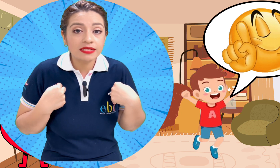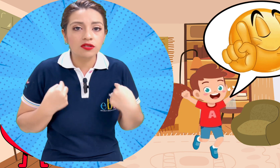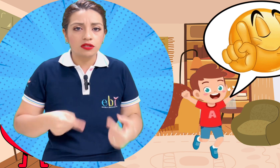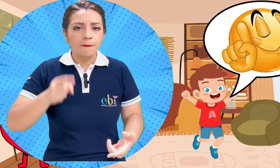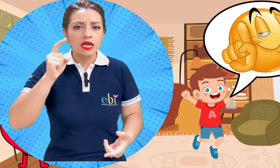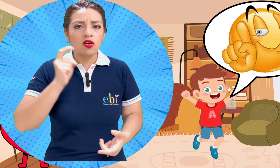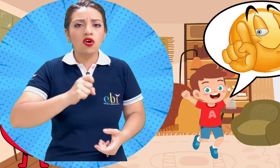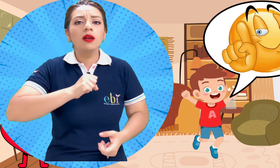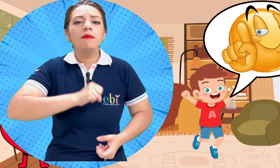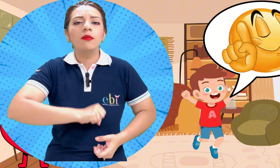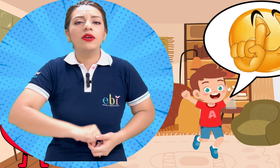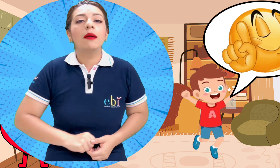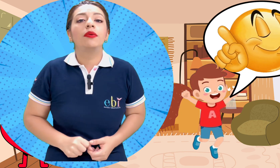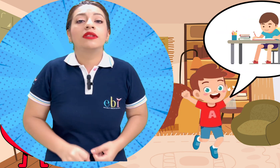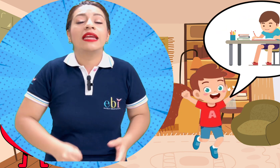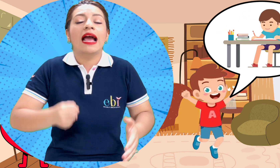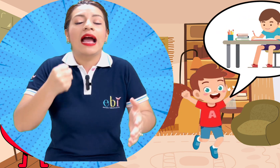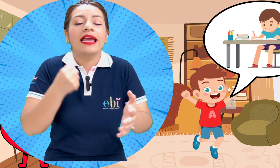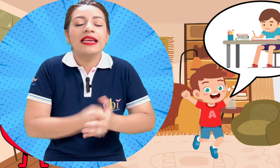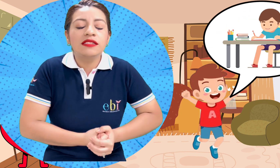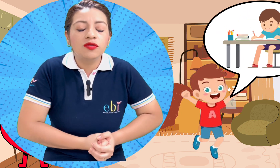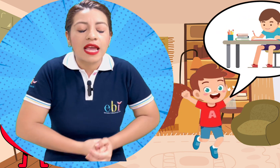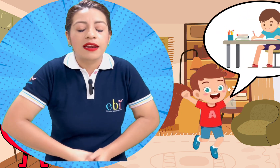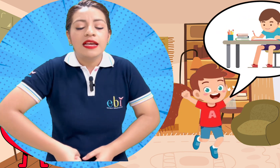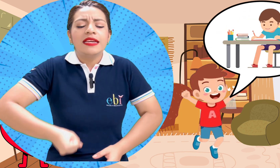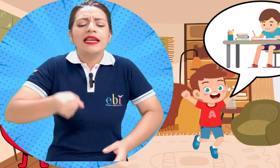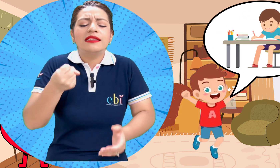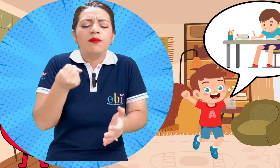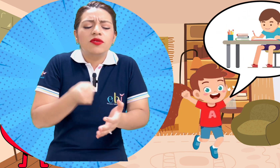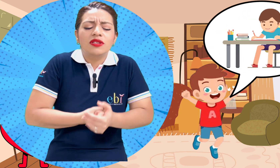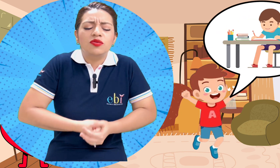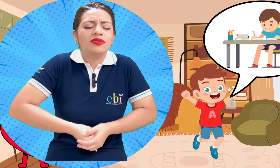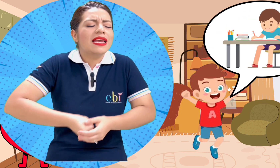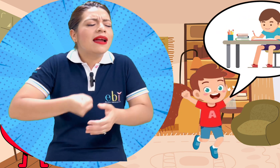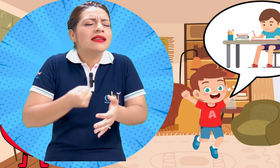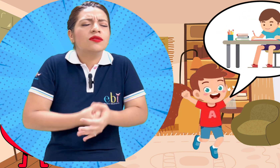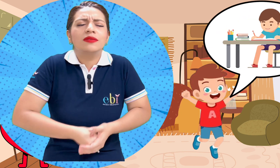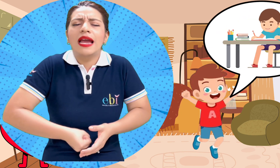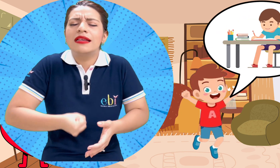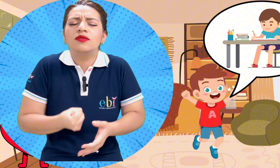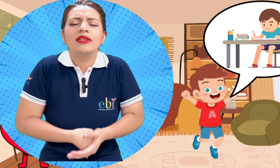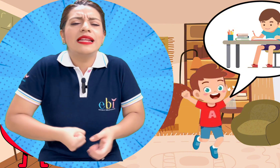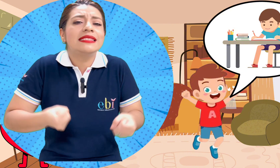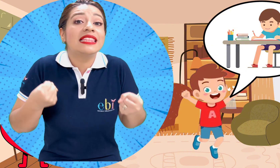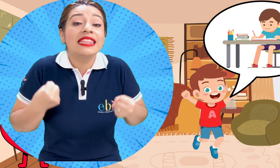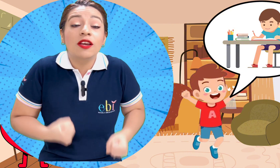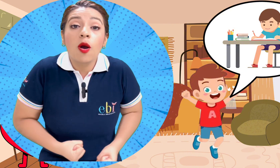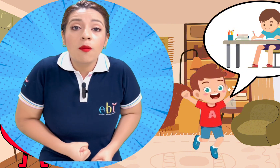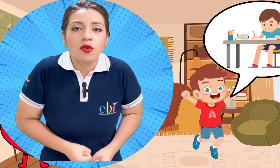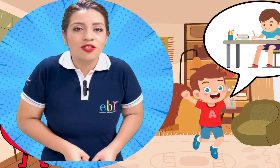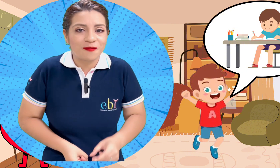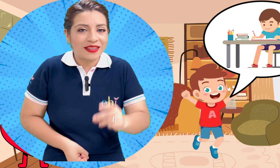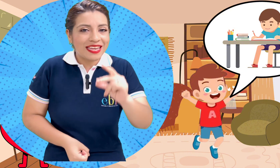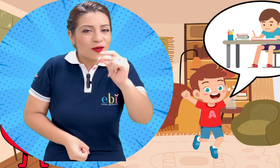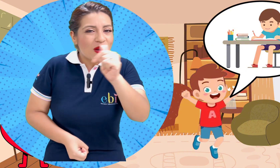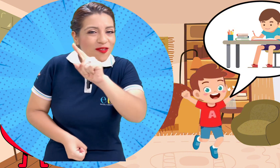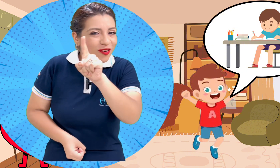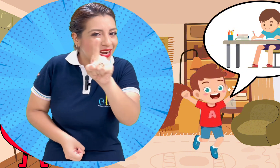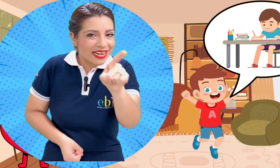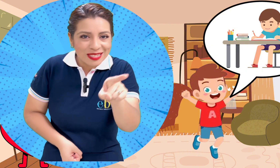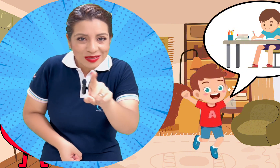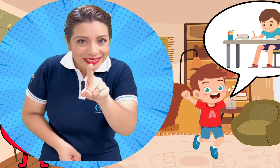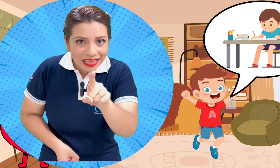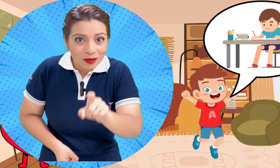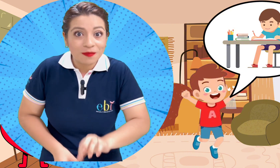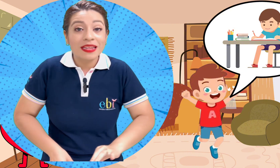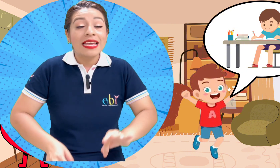mi corazón, mejor me voy a poner a estudiar. Y él se puso a estudiar y se dedicó mucho. ¿Y cuál fue